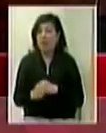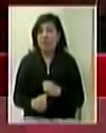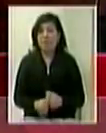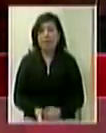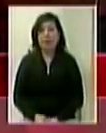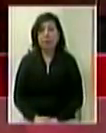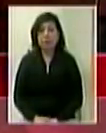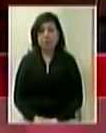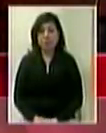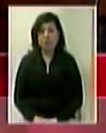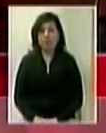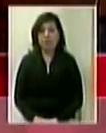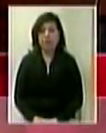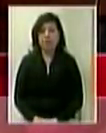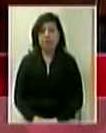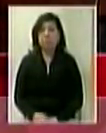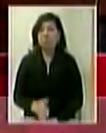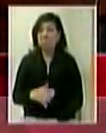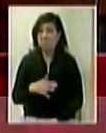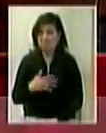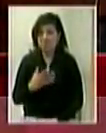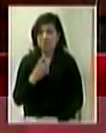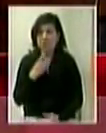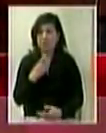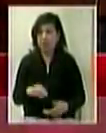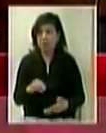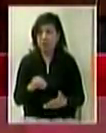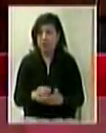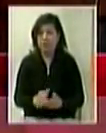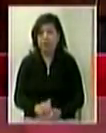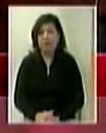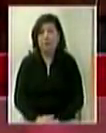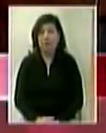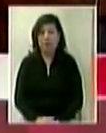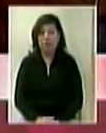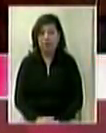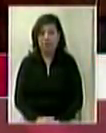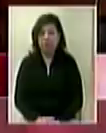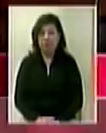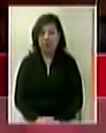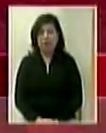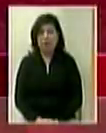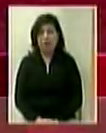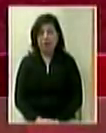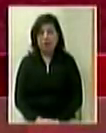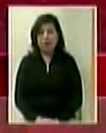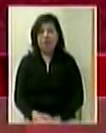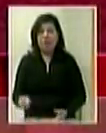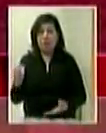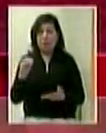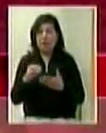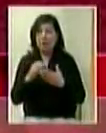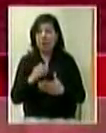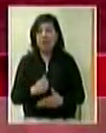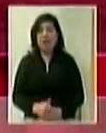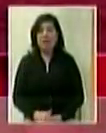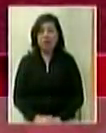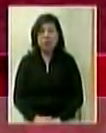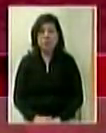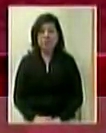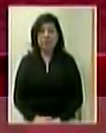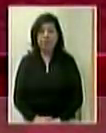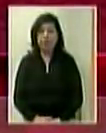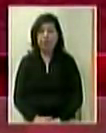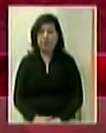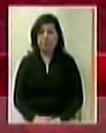las las reservas de matrícula podamos estar atentos a esta situación que es indignante Muchas gracias si no quería dejar pasar la oportunidad